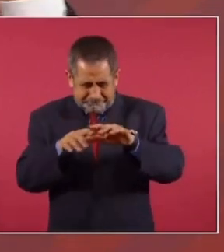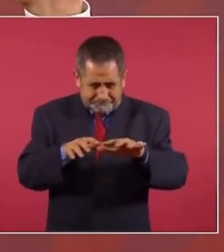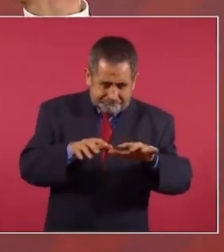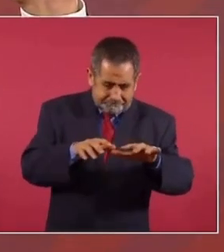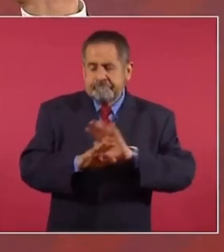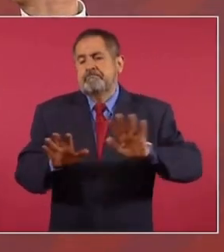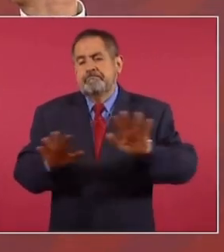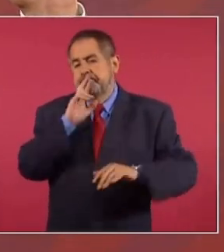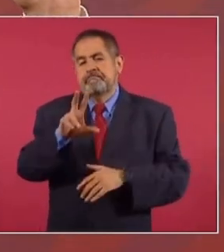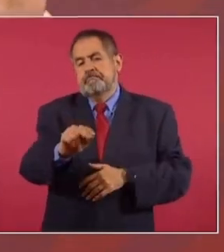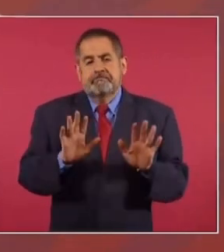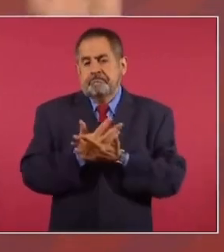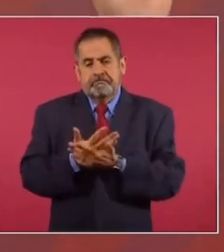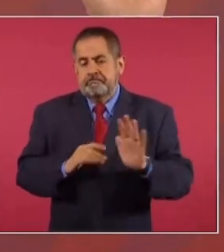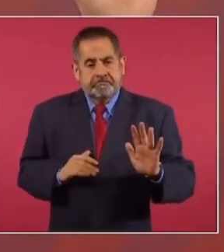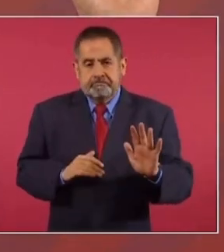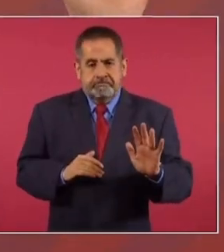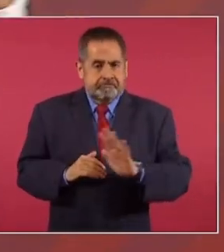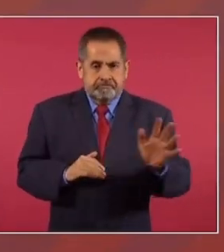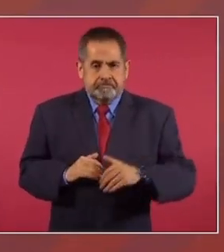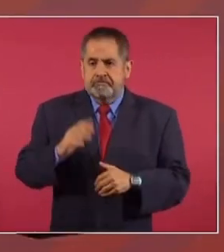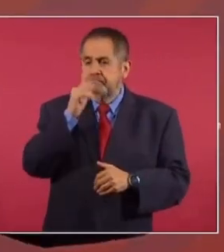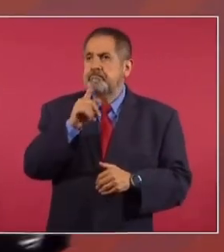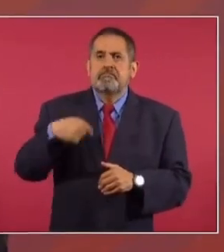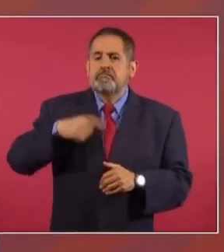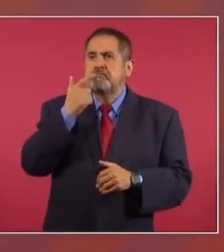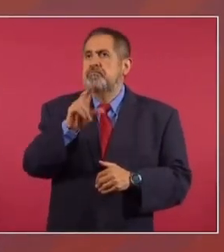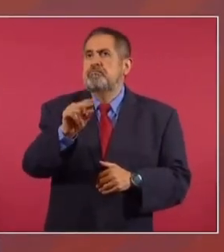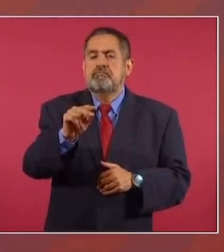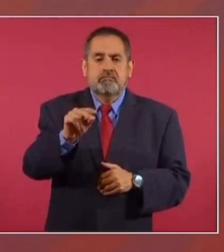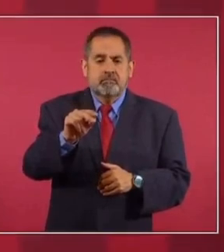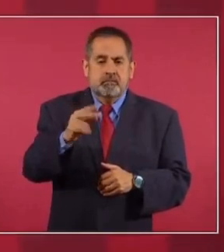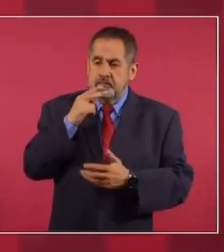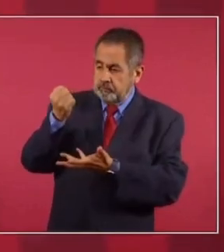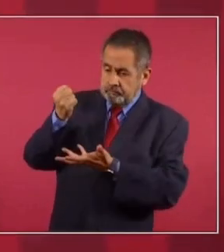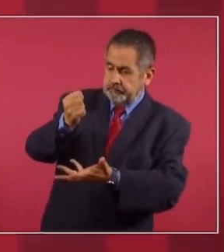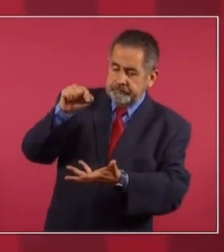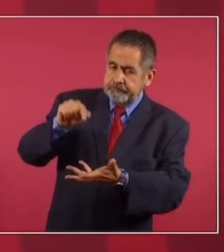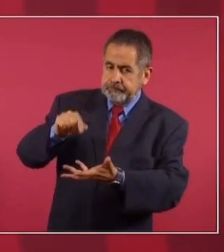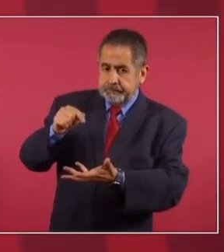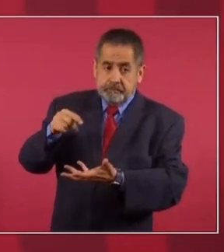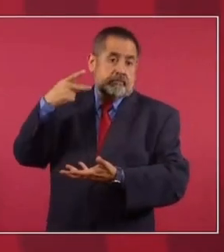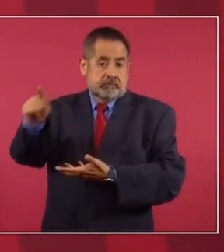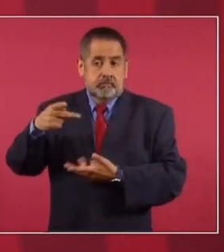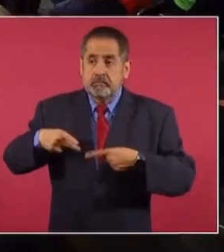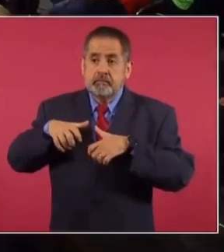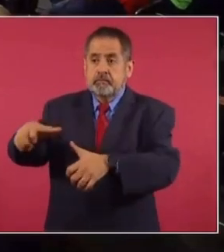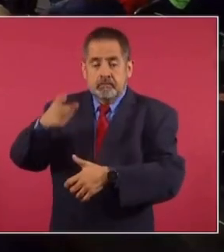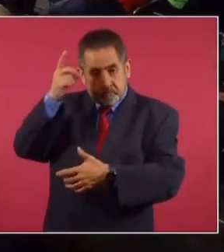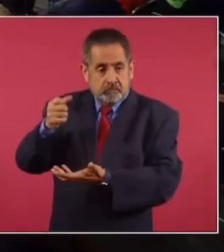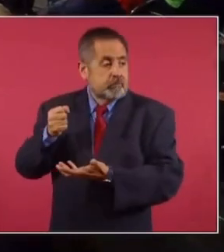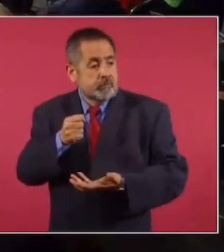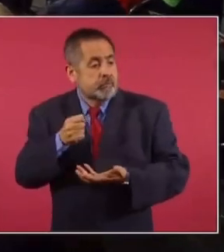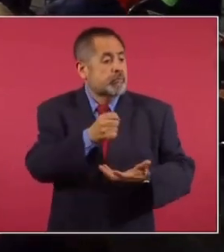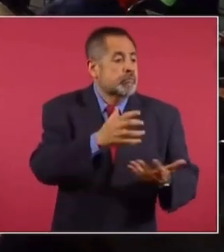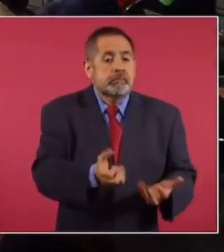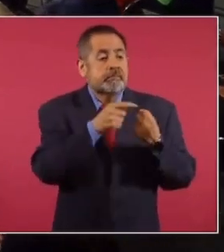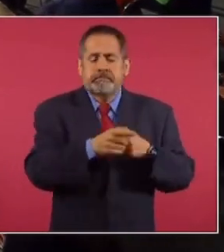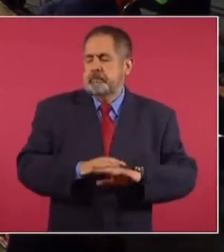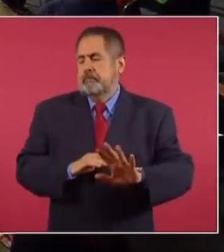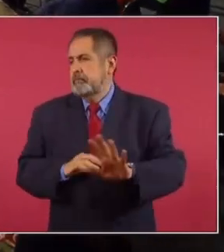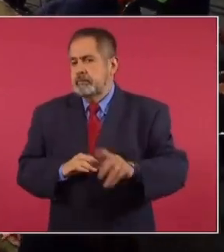no, porque no podemos nosotros utilizar dinero, el presupuesto, que es dinero del pueblo, para